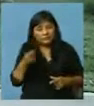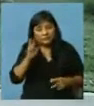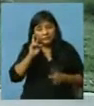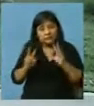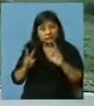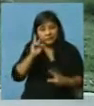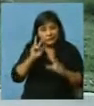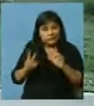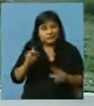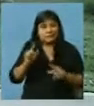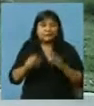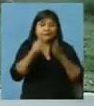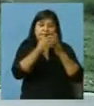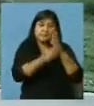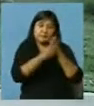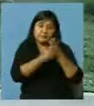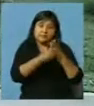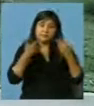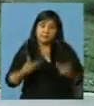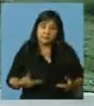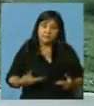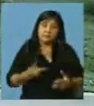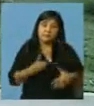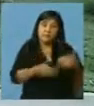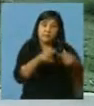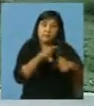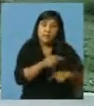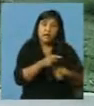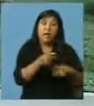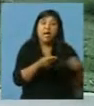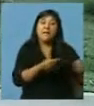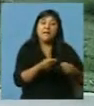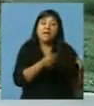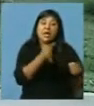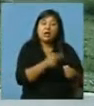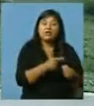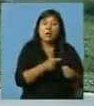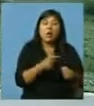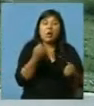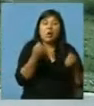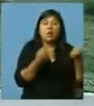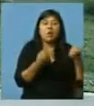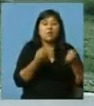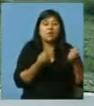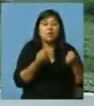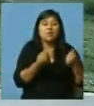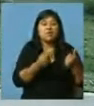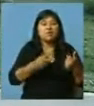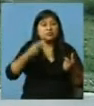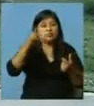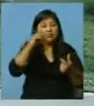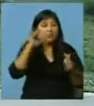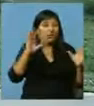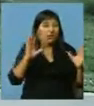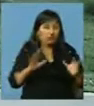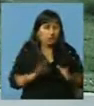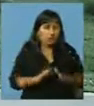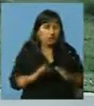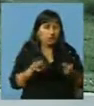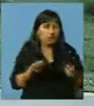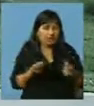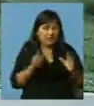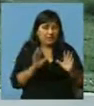la calle, y el Ministerio está administrando un presupuesto muy, pero muy ajustado por la inflación en los últimos años, tanto en